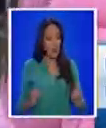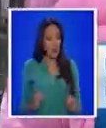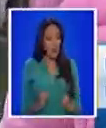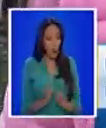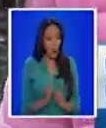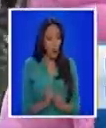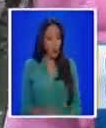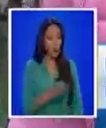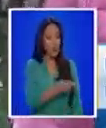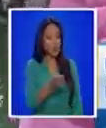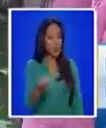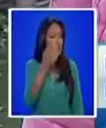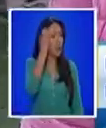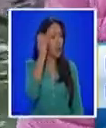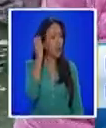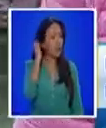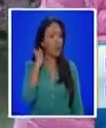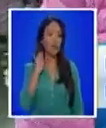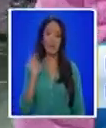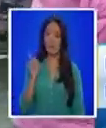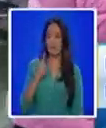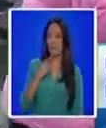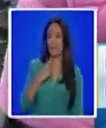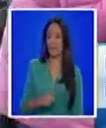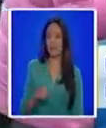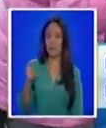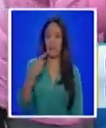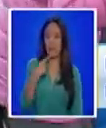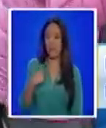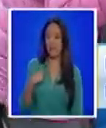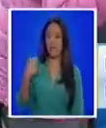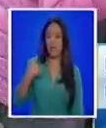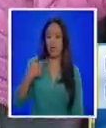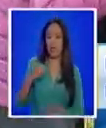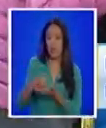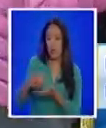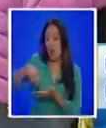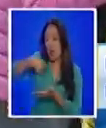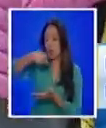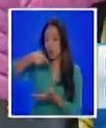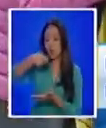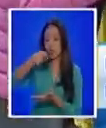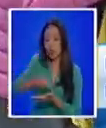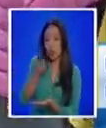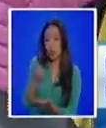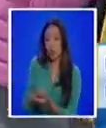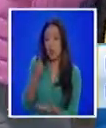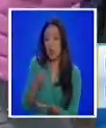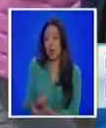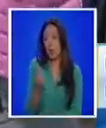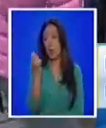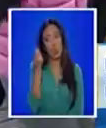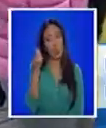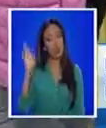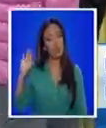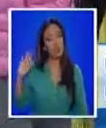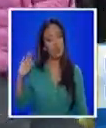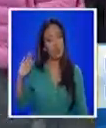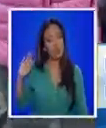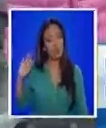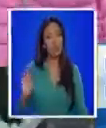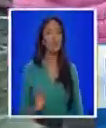¿Qué les trajiste, el cebolladito? La verdad es que ellos me hubieran dicho, yo me traigo un caldito de tronquito, pero eso sí le cuesta, le voy diciendo. Ah,